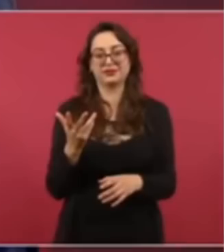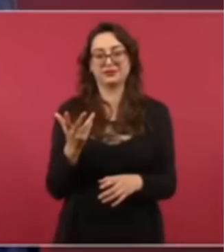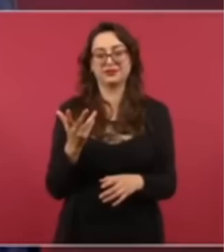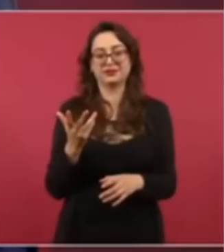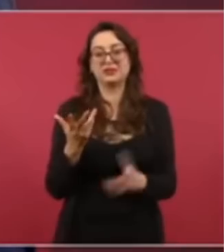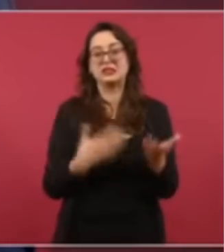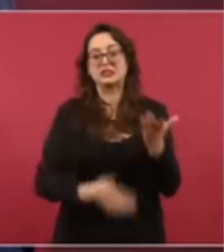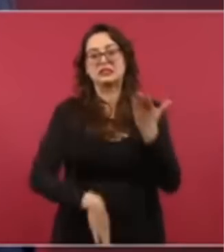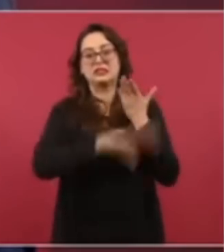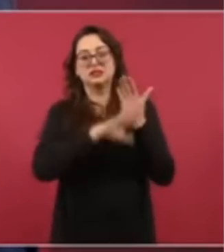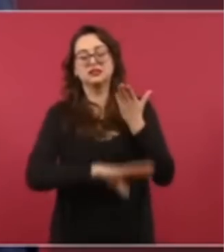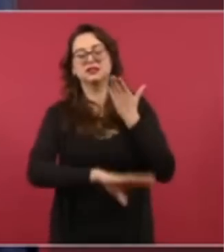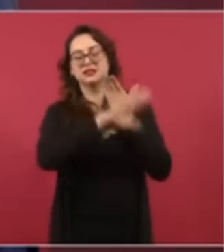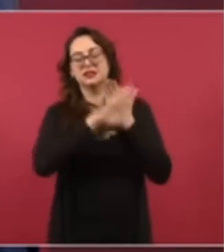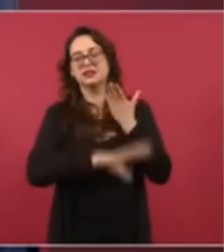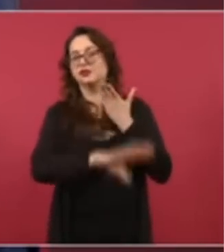lo han intentado,